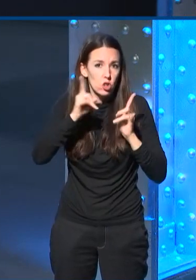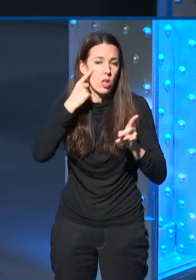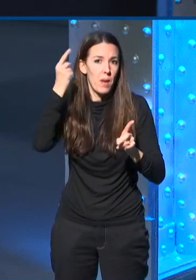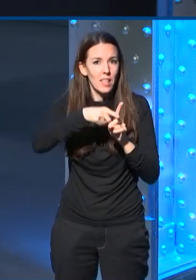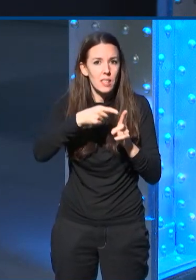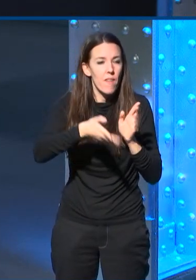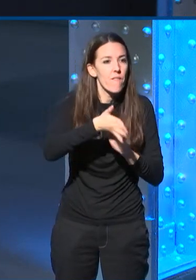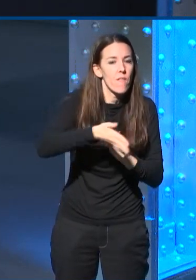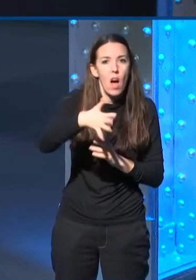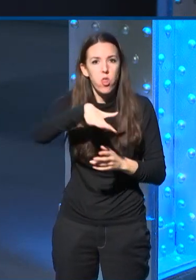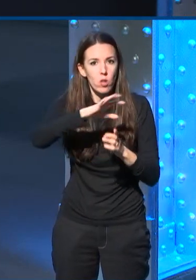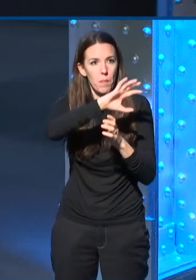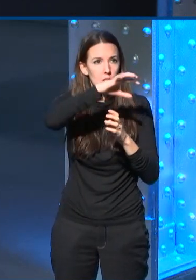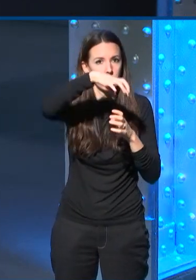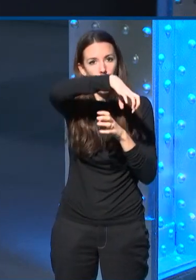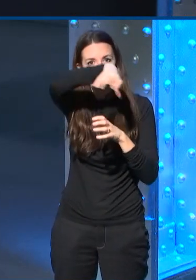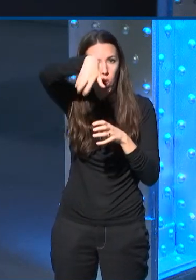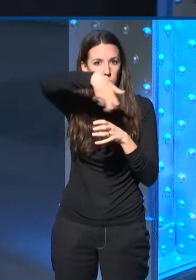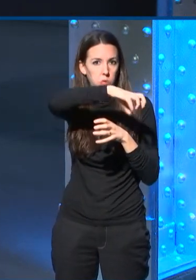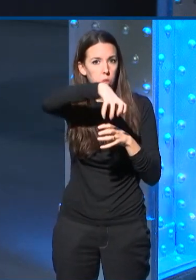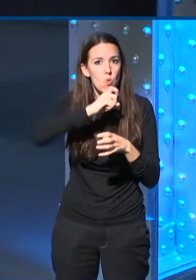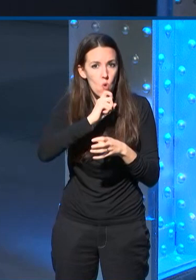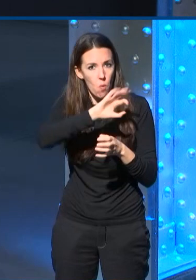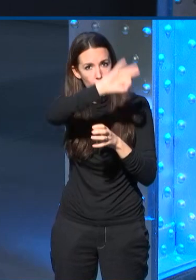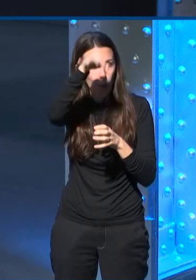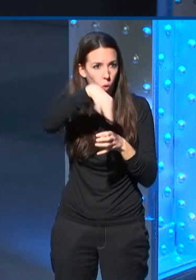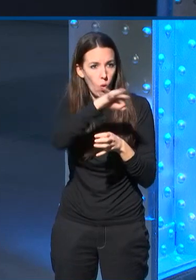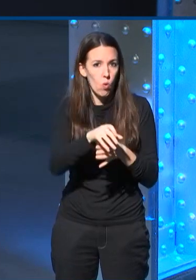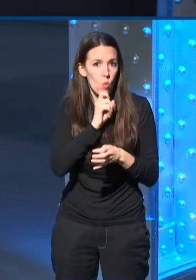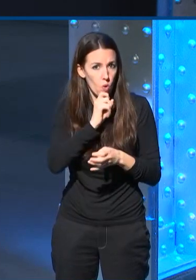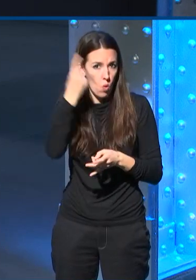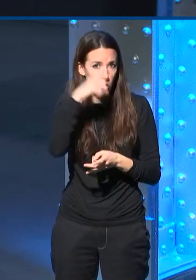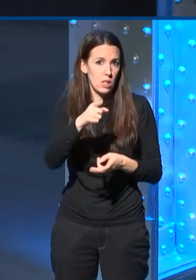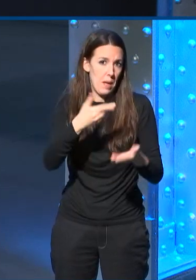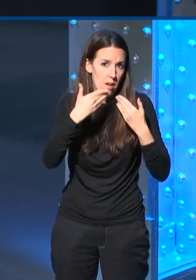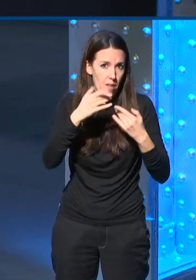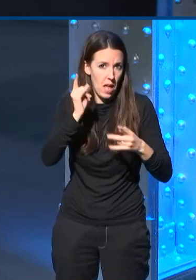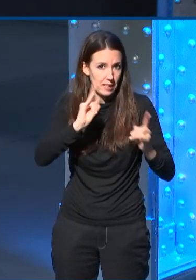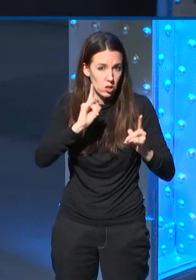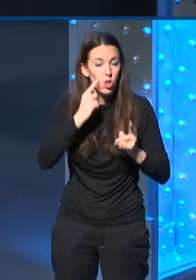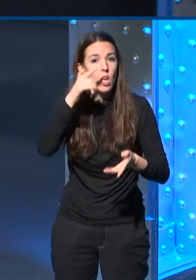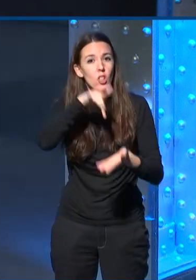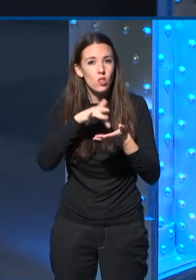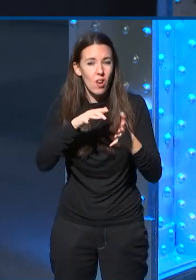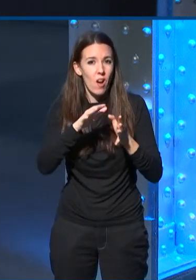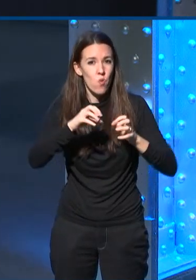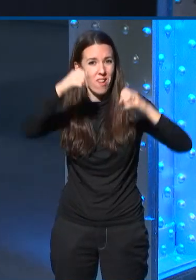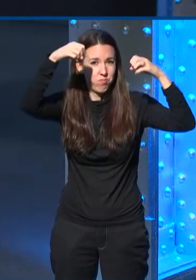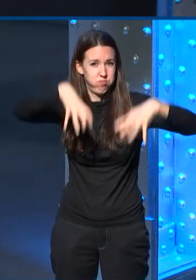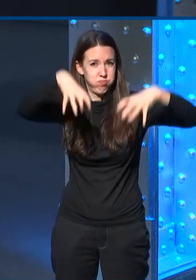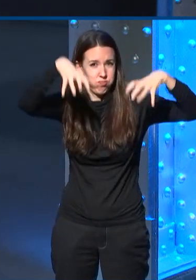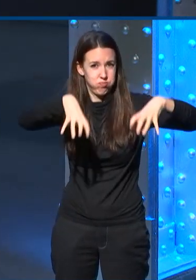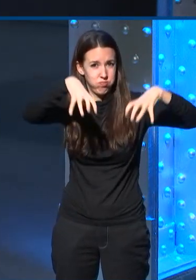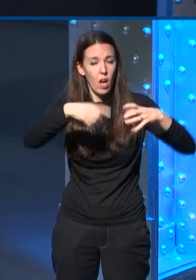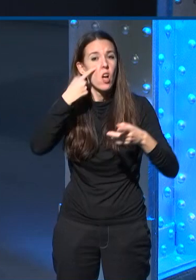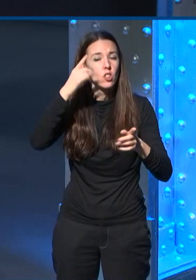orientación y los giros que está haciendo nuestra nave durante la caída. Lleva esos retrocohetes que hemos visto que se encendían y lleva un altímetro, un radar, que nos